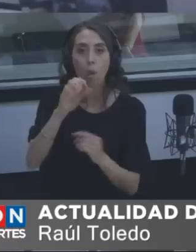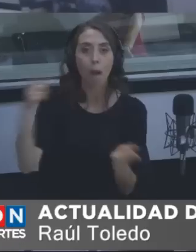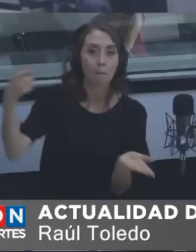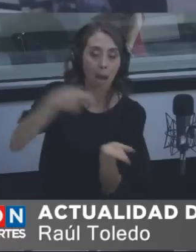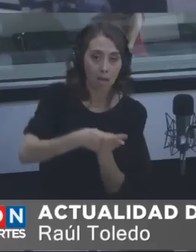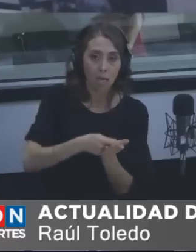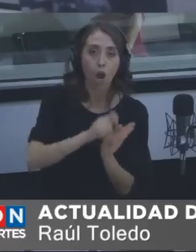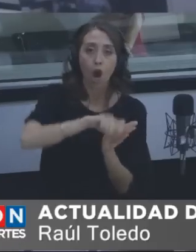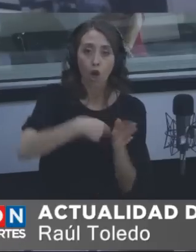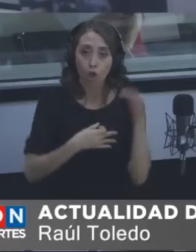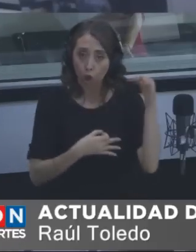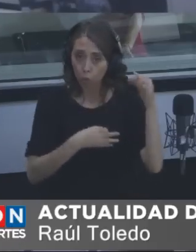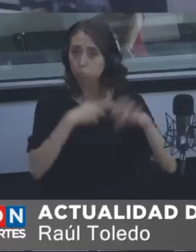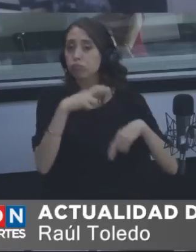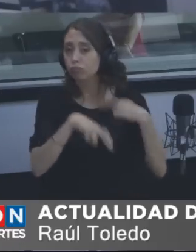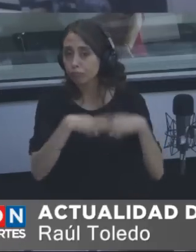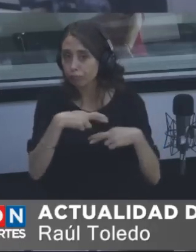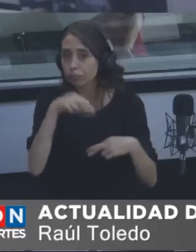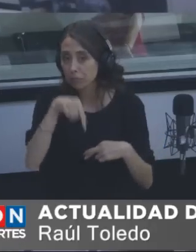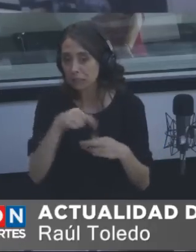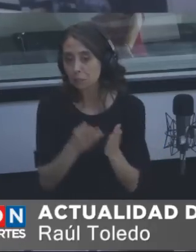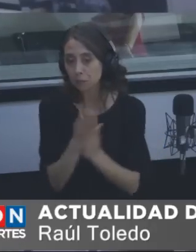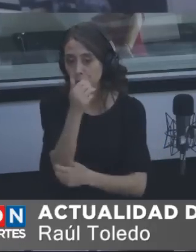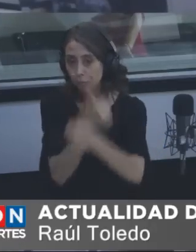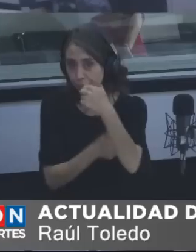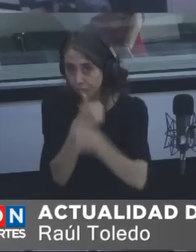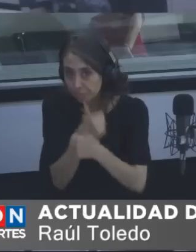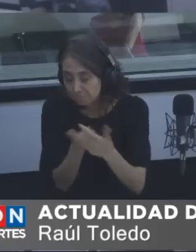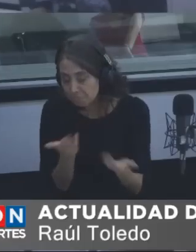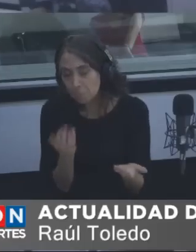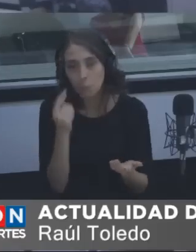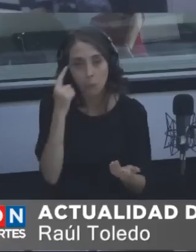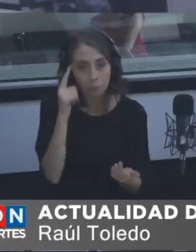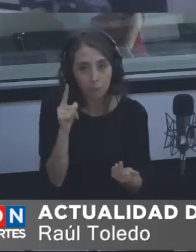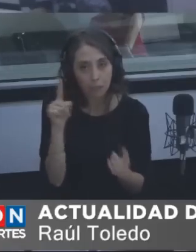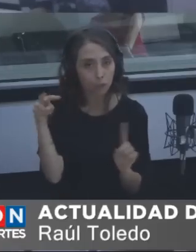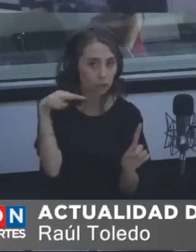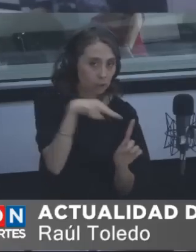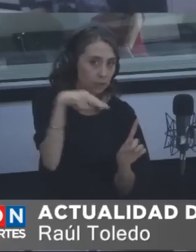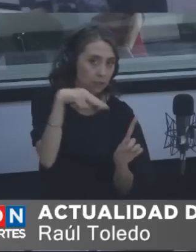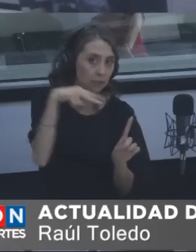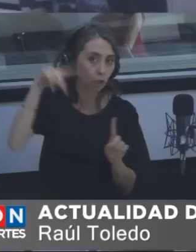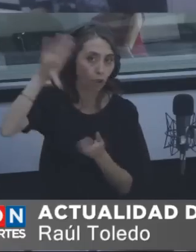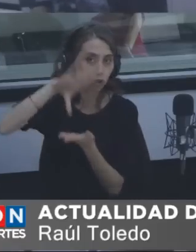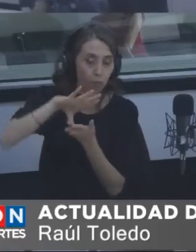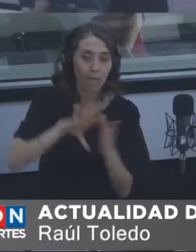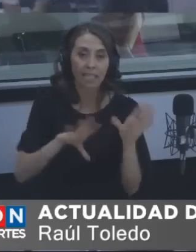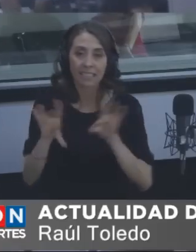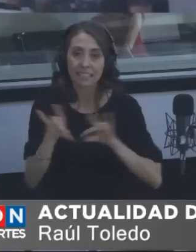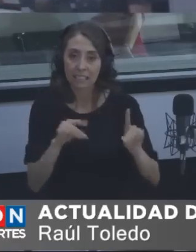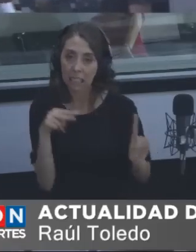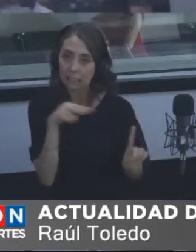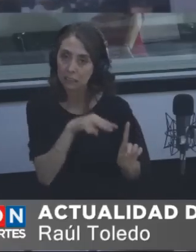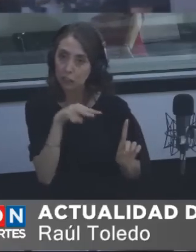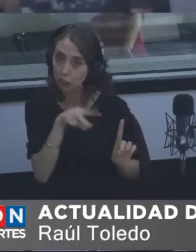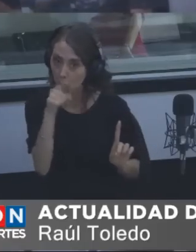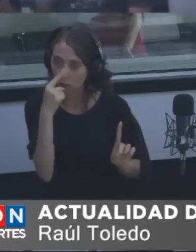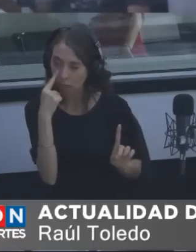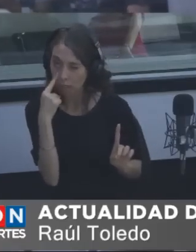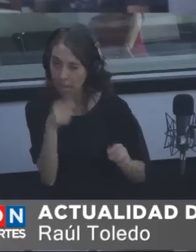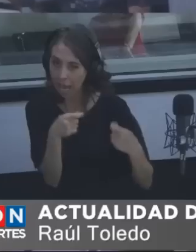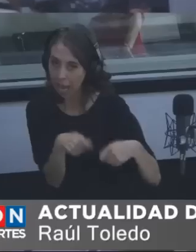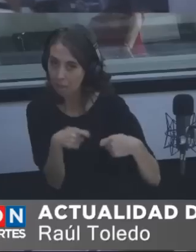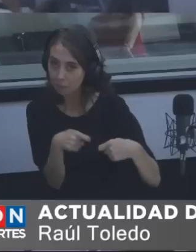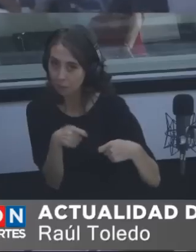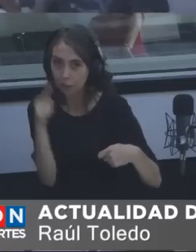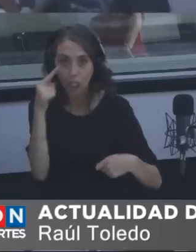su carta a principios de este campeonato, pero también le están siguiendo la huella y también de la selección. Así que póngale fichitas en la China Cup